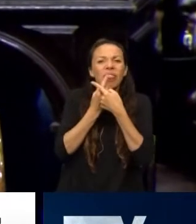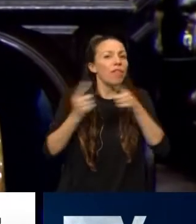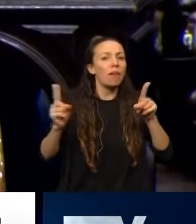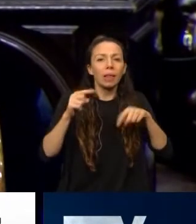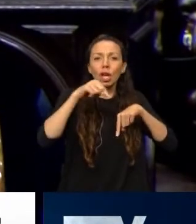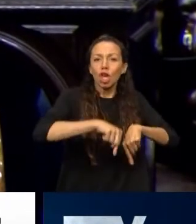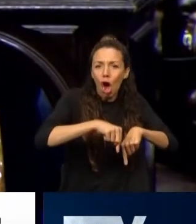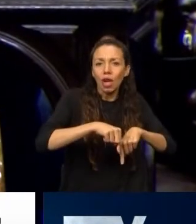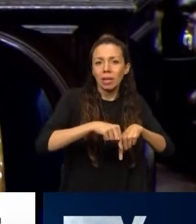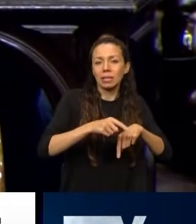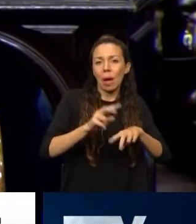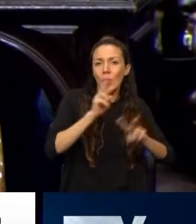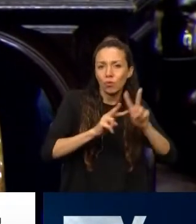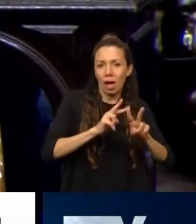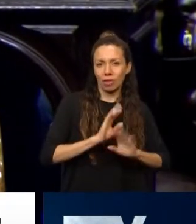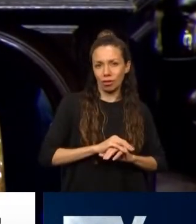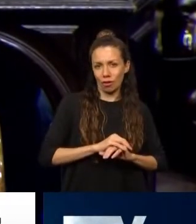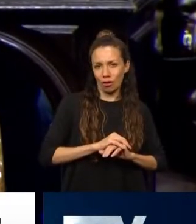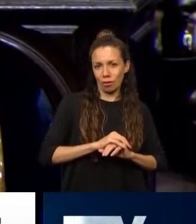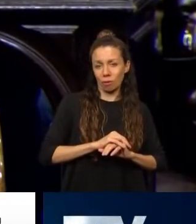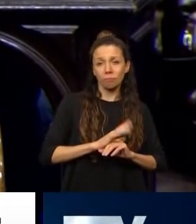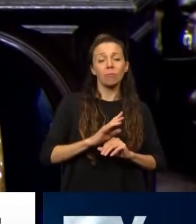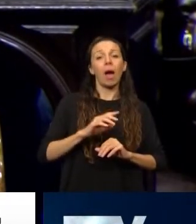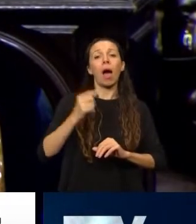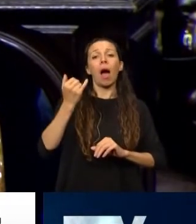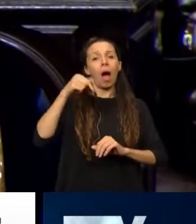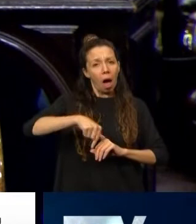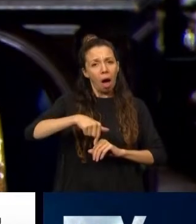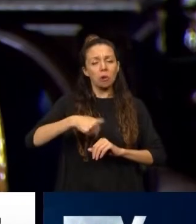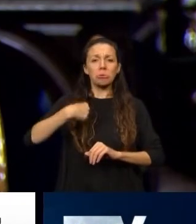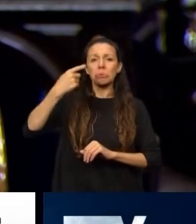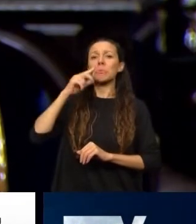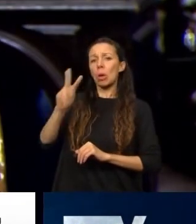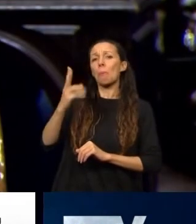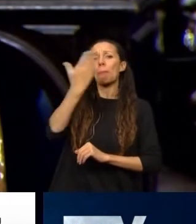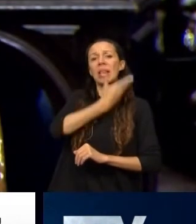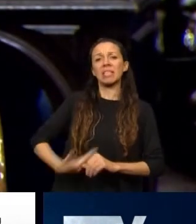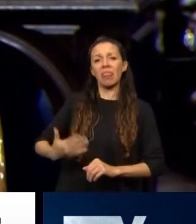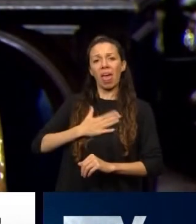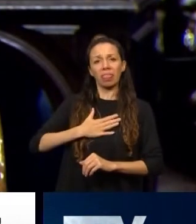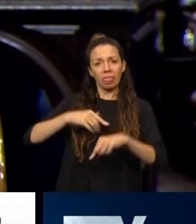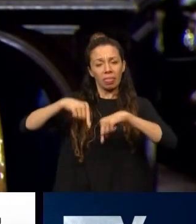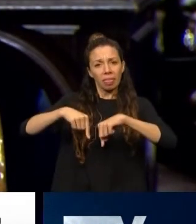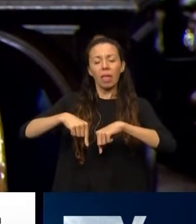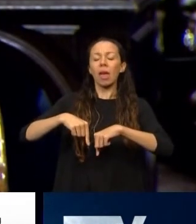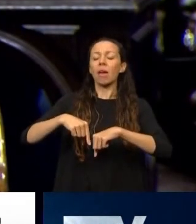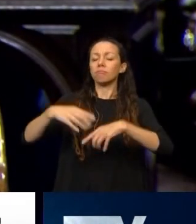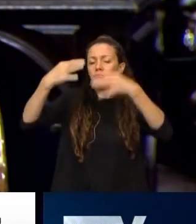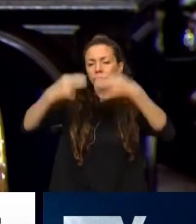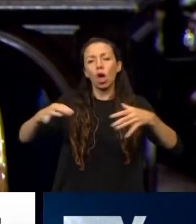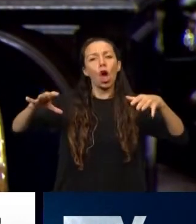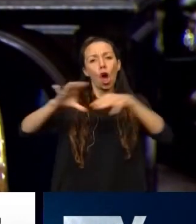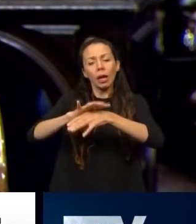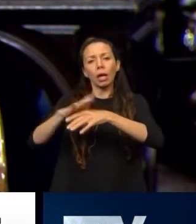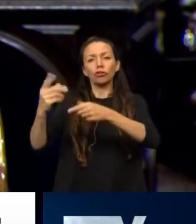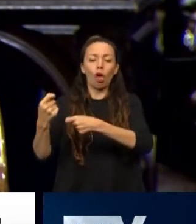creo, haciendo lo correcto. Hay un presidente de la Nación que hizo lo correcto cuando le dio a este Parlamento la posibilidad de votar la